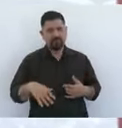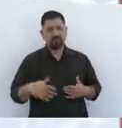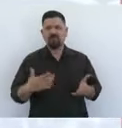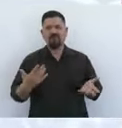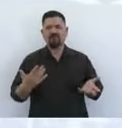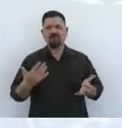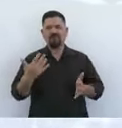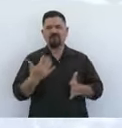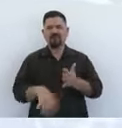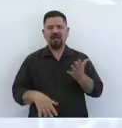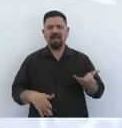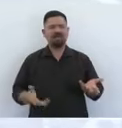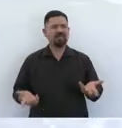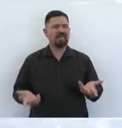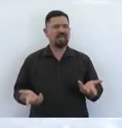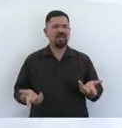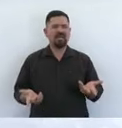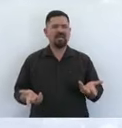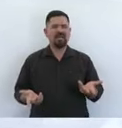falta los más